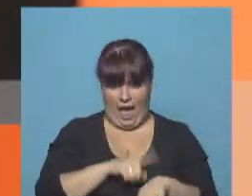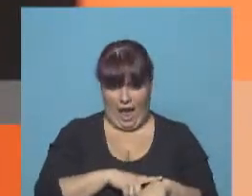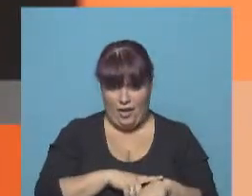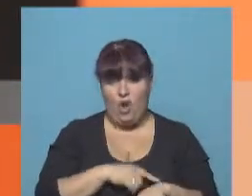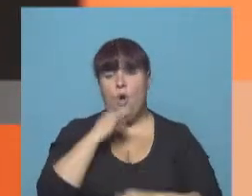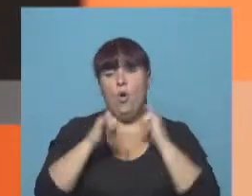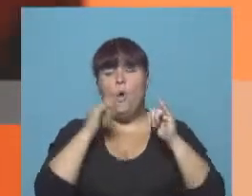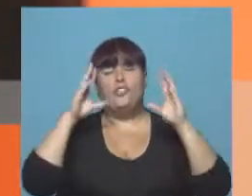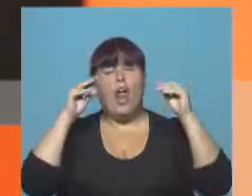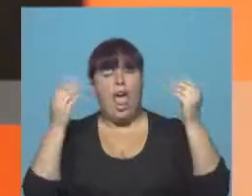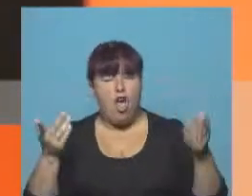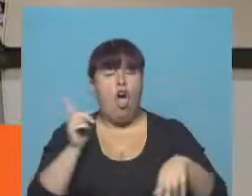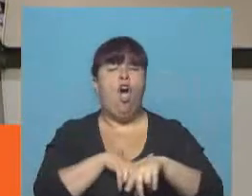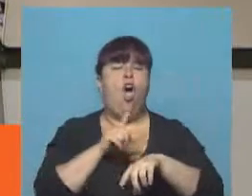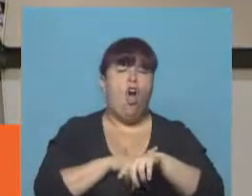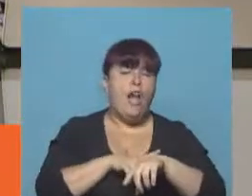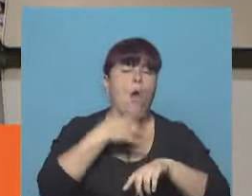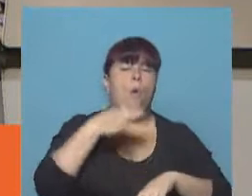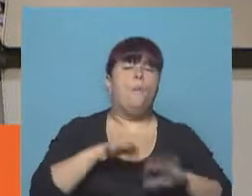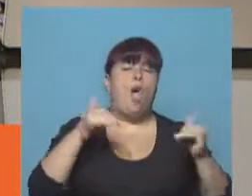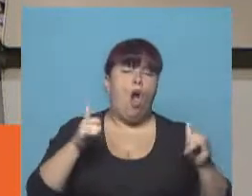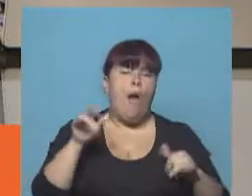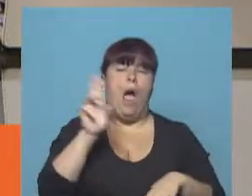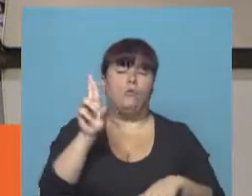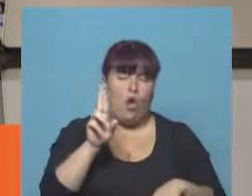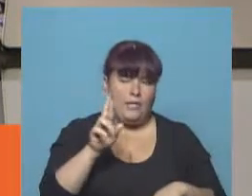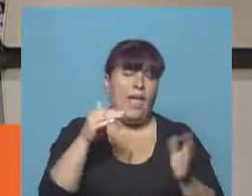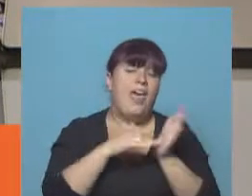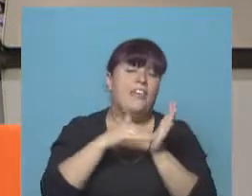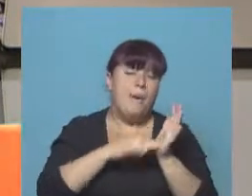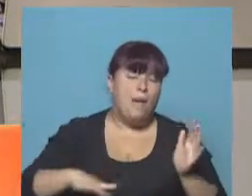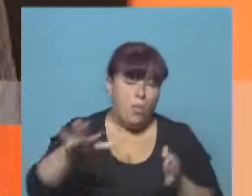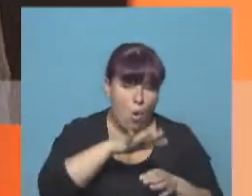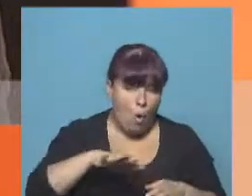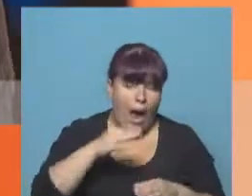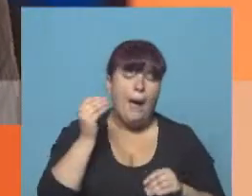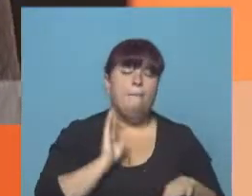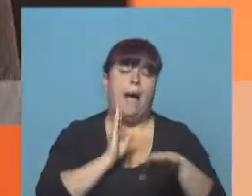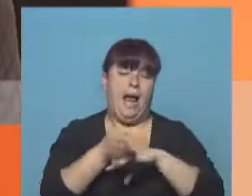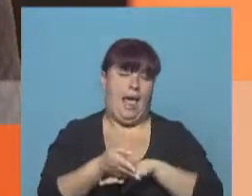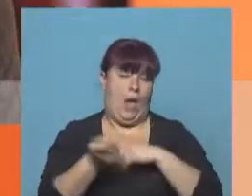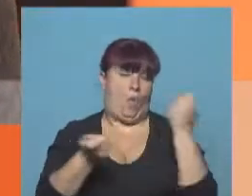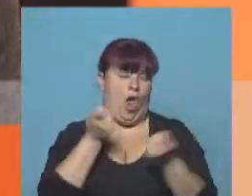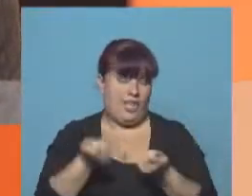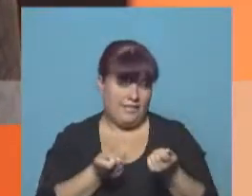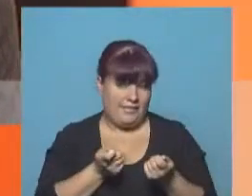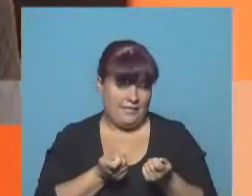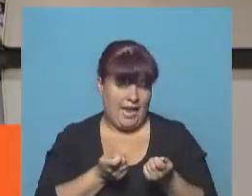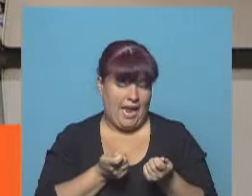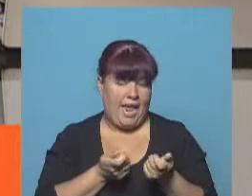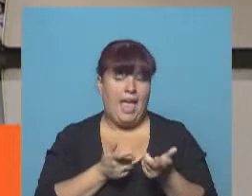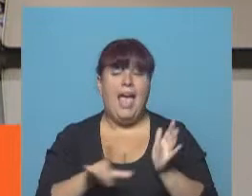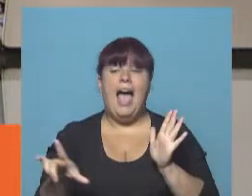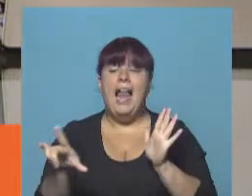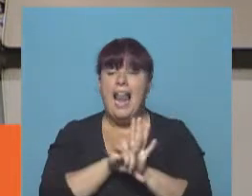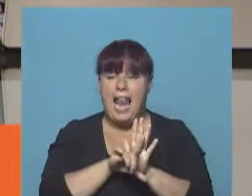cuando hablamos de nocturnidad, o los horarios que podrían cumplir los chicos que están habilitados, depende del lugar para poder salir al boliche. Las